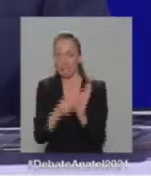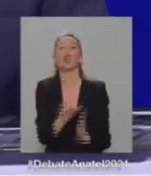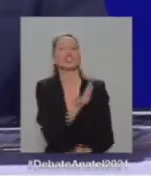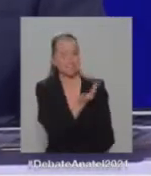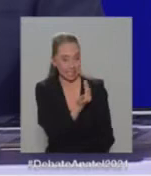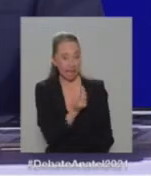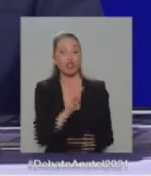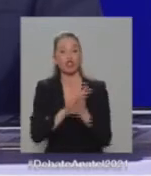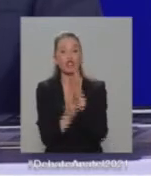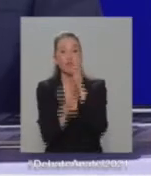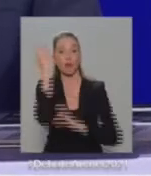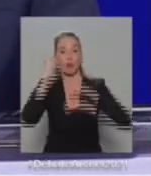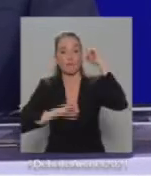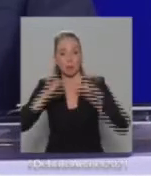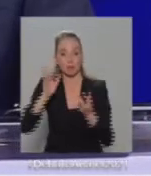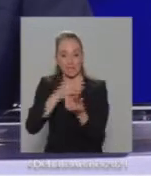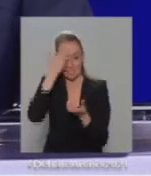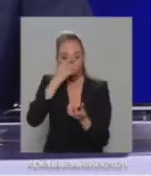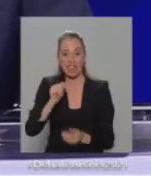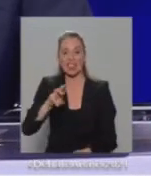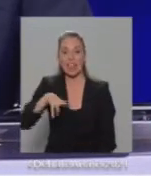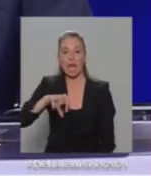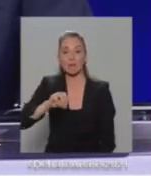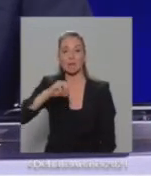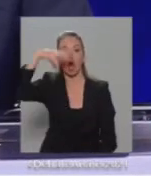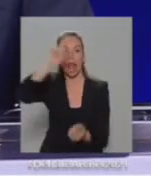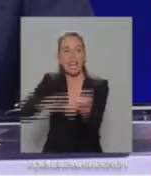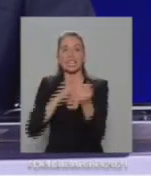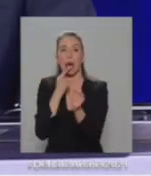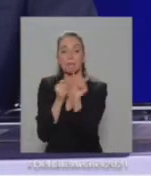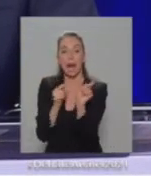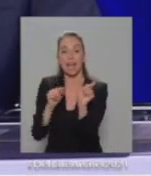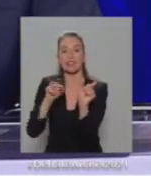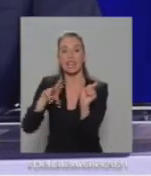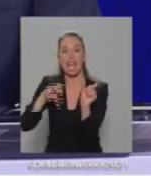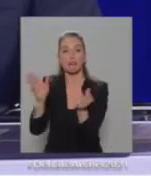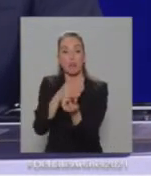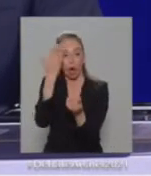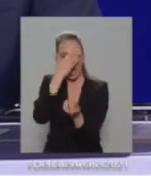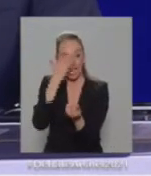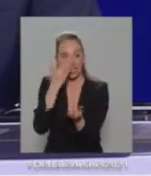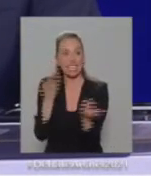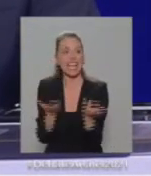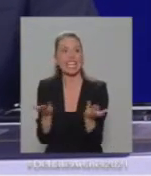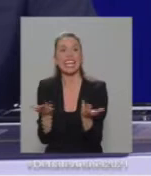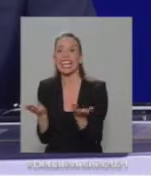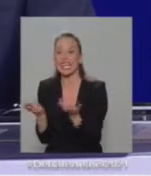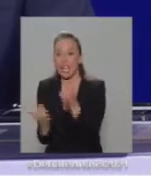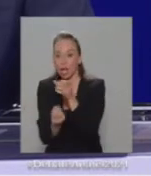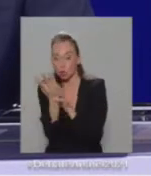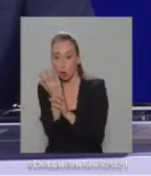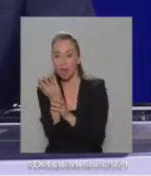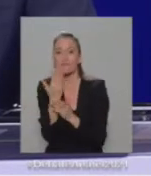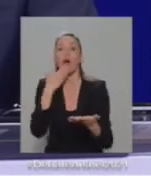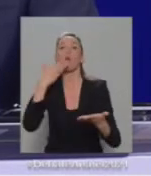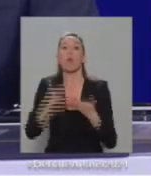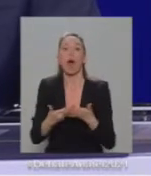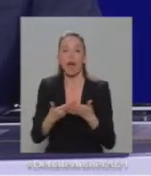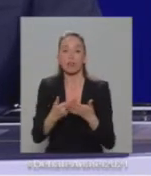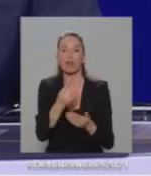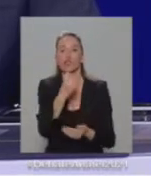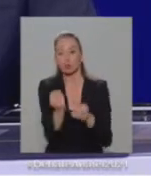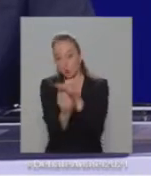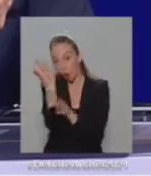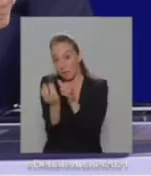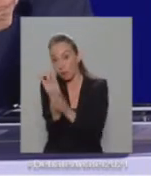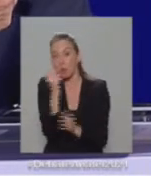opinó. Aquí hay dos extremos, suman con suerte el 30% del electorado. El 70% está hablando de otra cosa y no de Nicaragua. Todo esto es